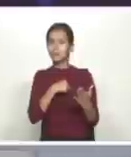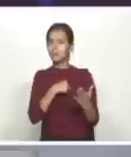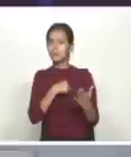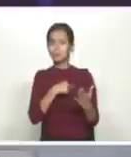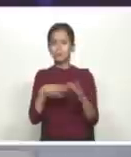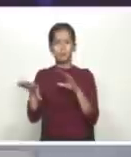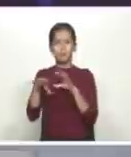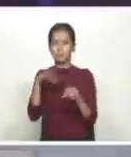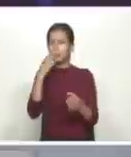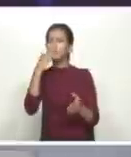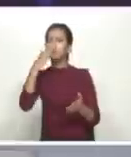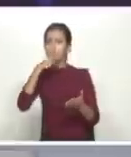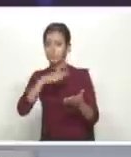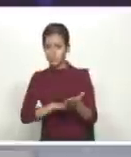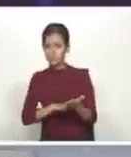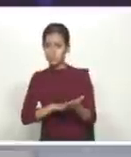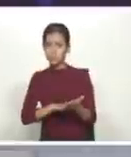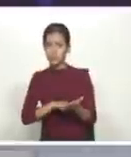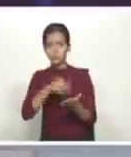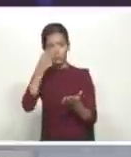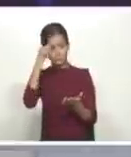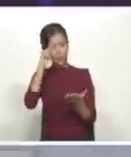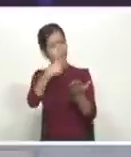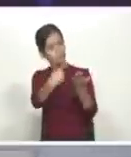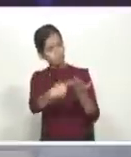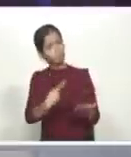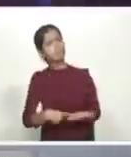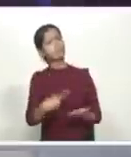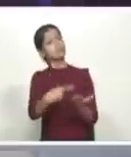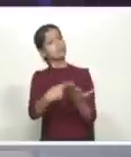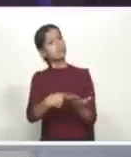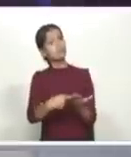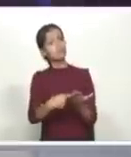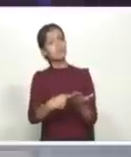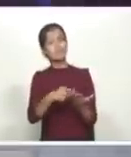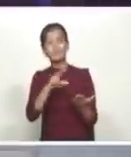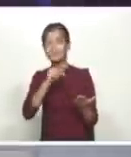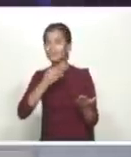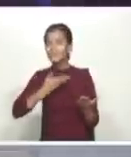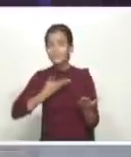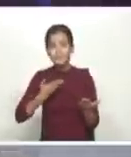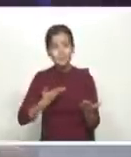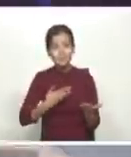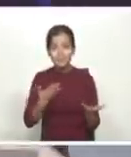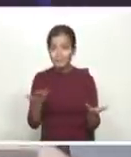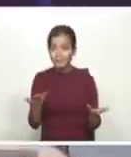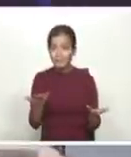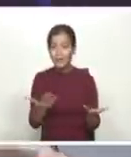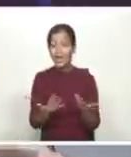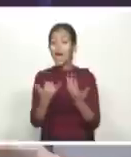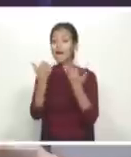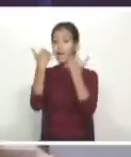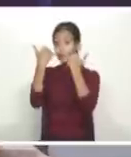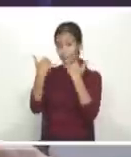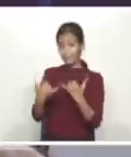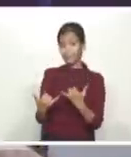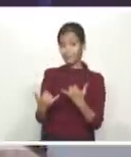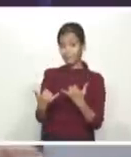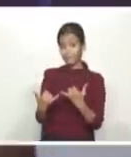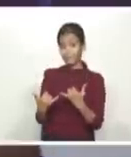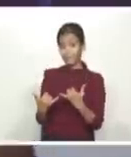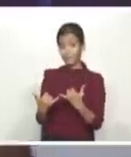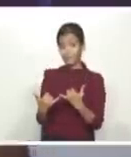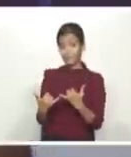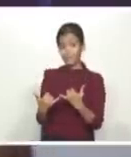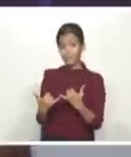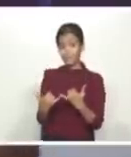sea para debatir. No lo hay. Ahora, los pueblos